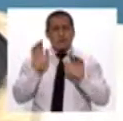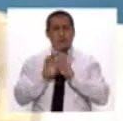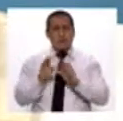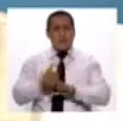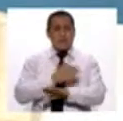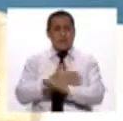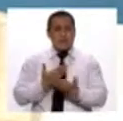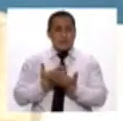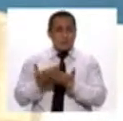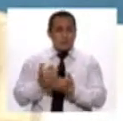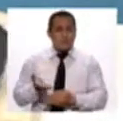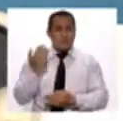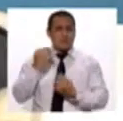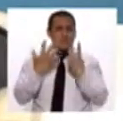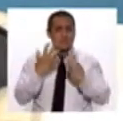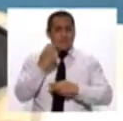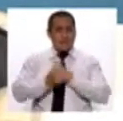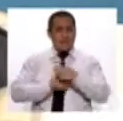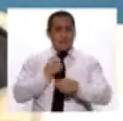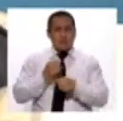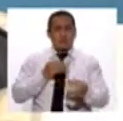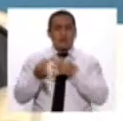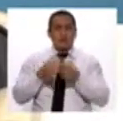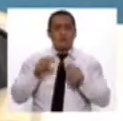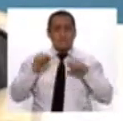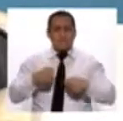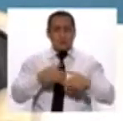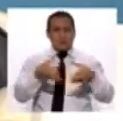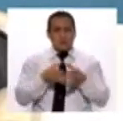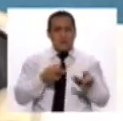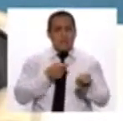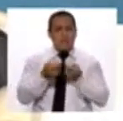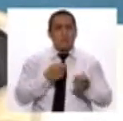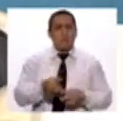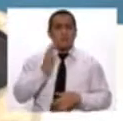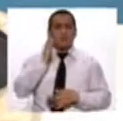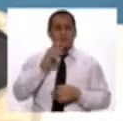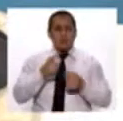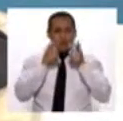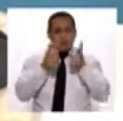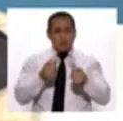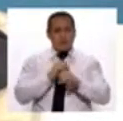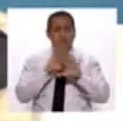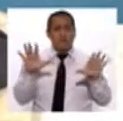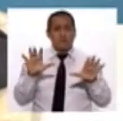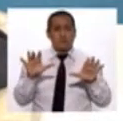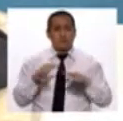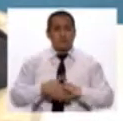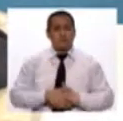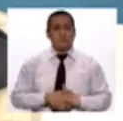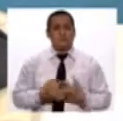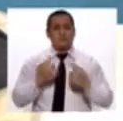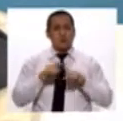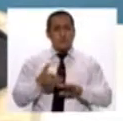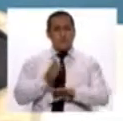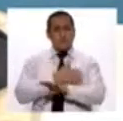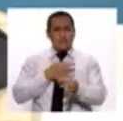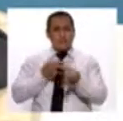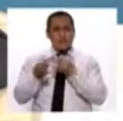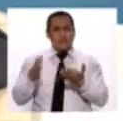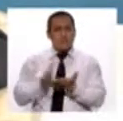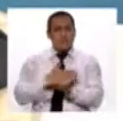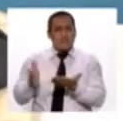porque había habido un precedente anterior hace como 7 años, donde efectivamente se había dicho, sí, la jurisdicción administrativa puede aplicar control difuso. Y como bien dice él,